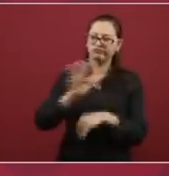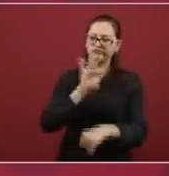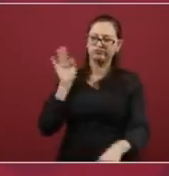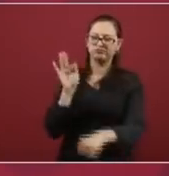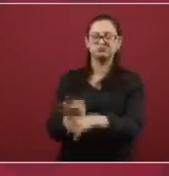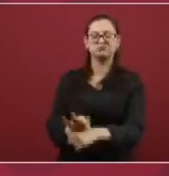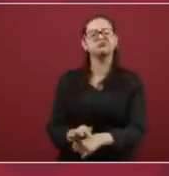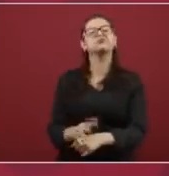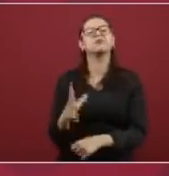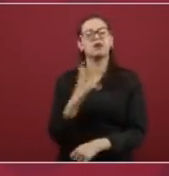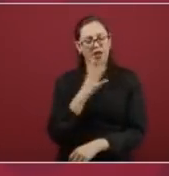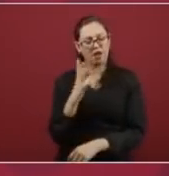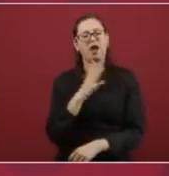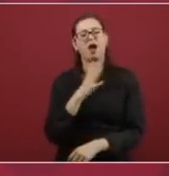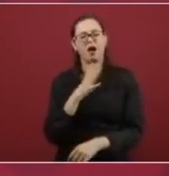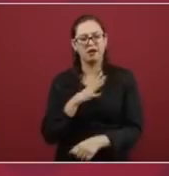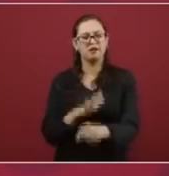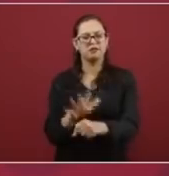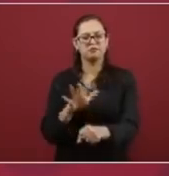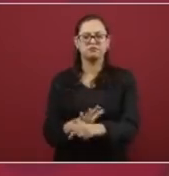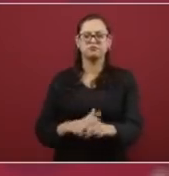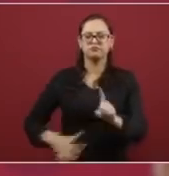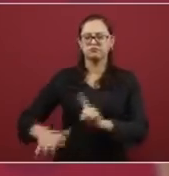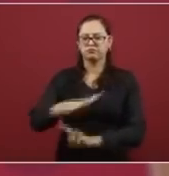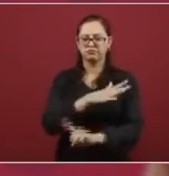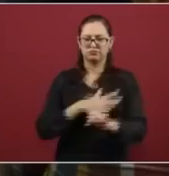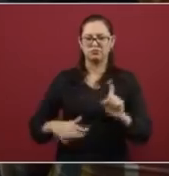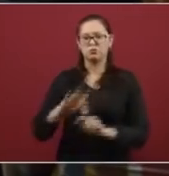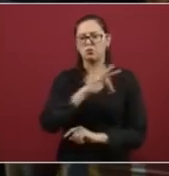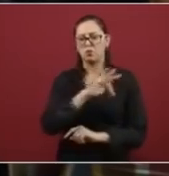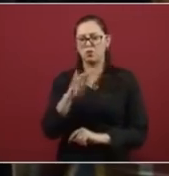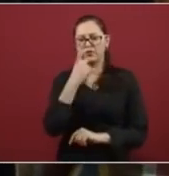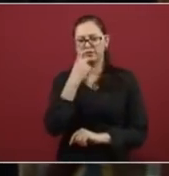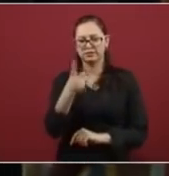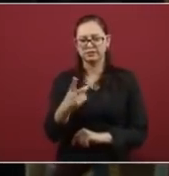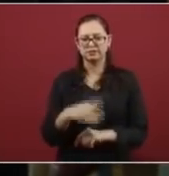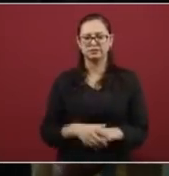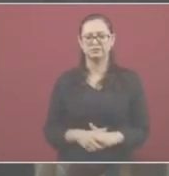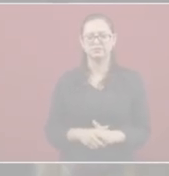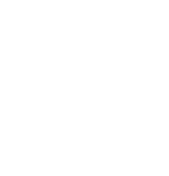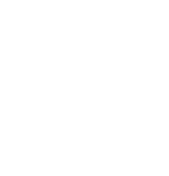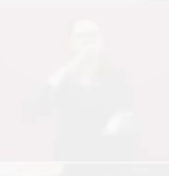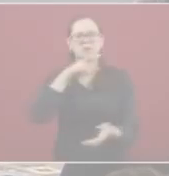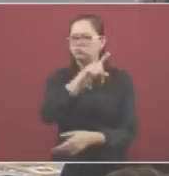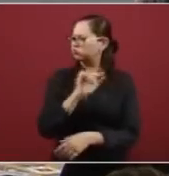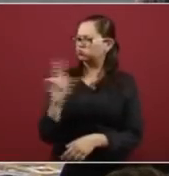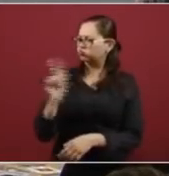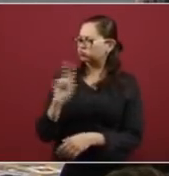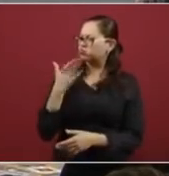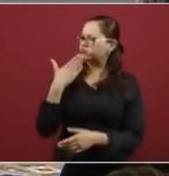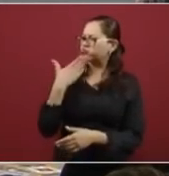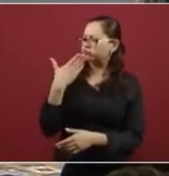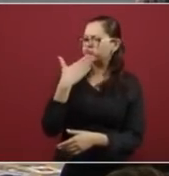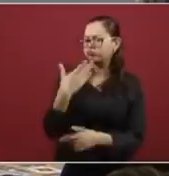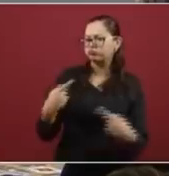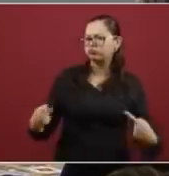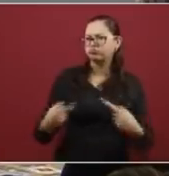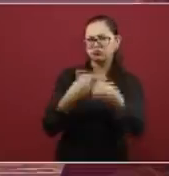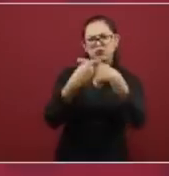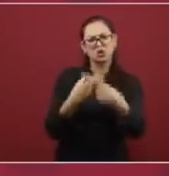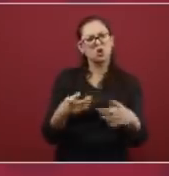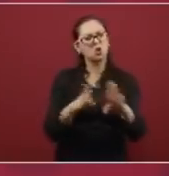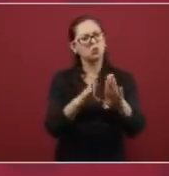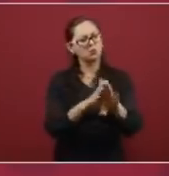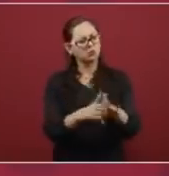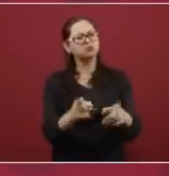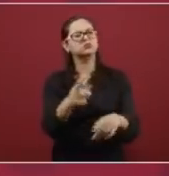de los contratos de gasoductos y llamó a las empresas constructoras para renegociar los términos. Bueno, hay que revisar todos estos